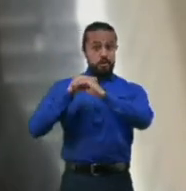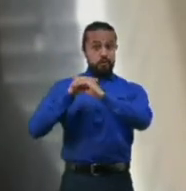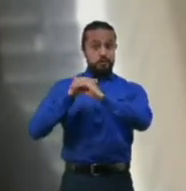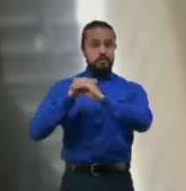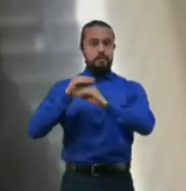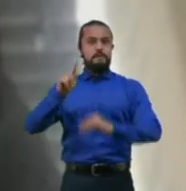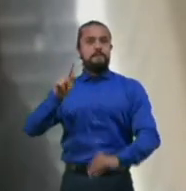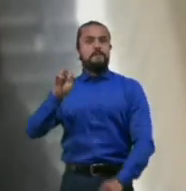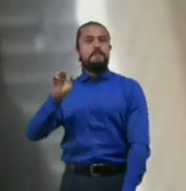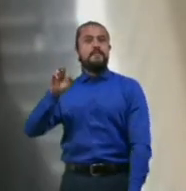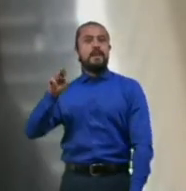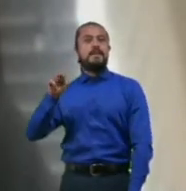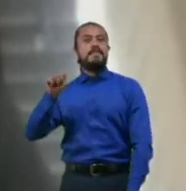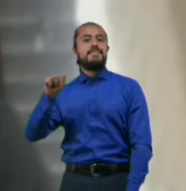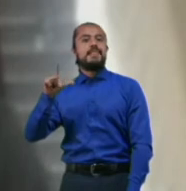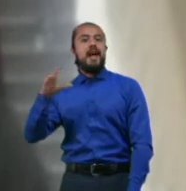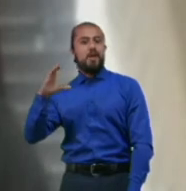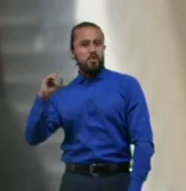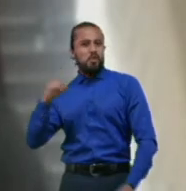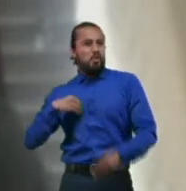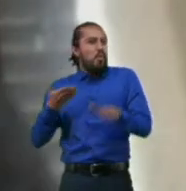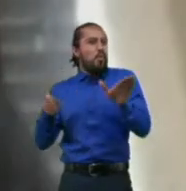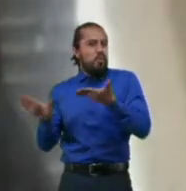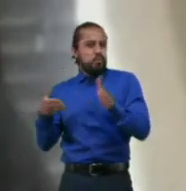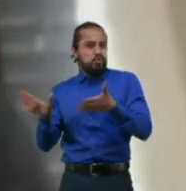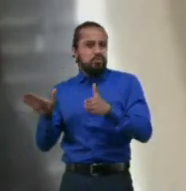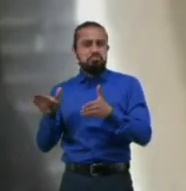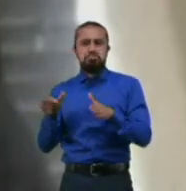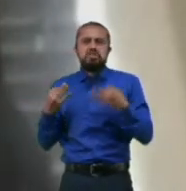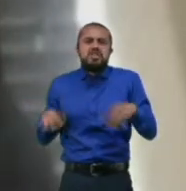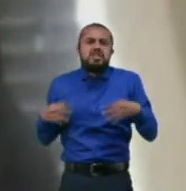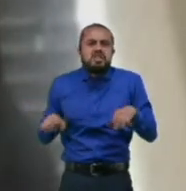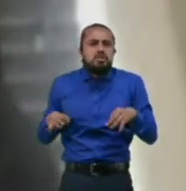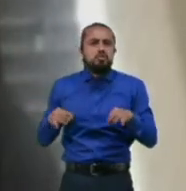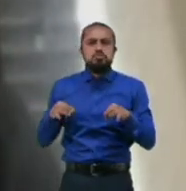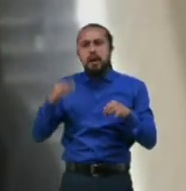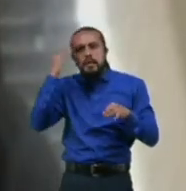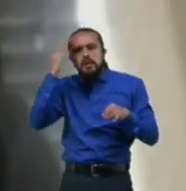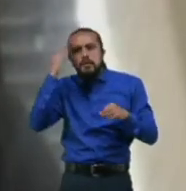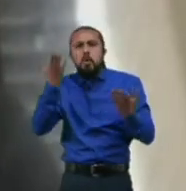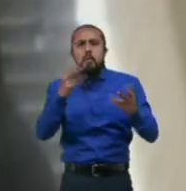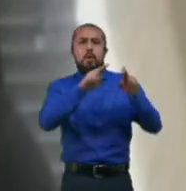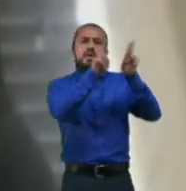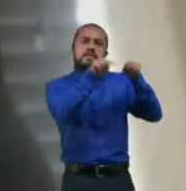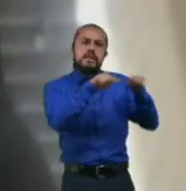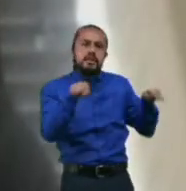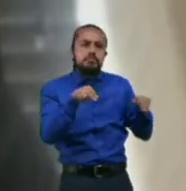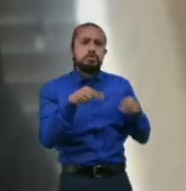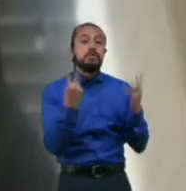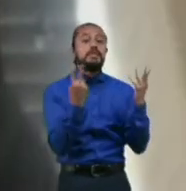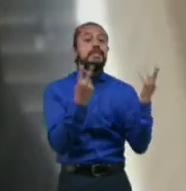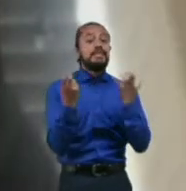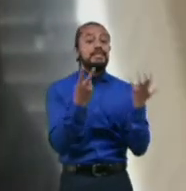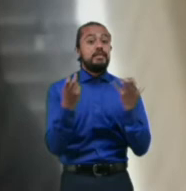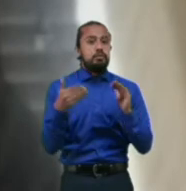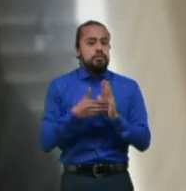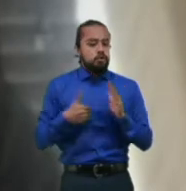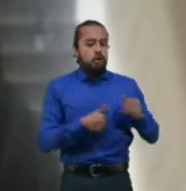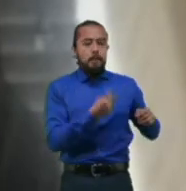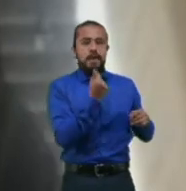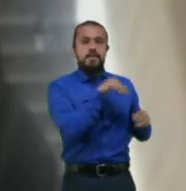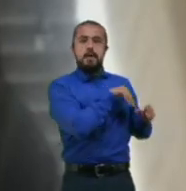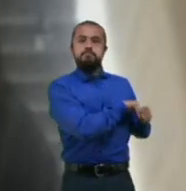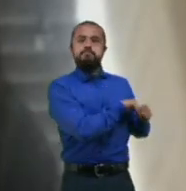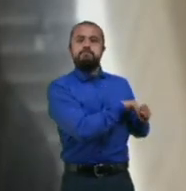Fenalco a aprender a programar paginitas web, y con 700,000 pesos que tenía ahorrados comencé